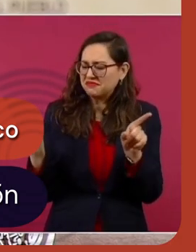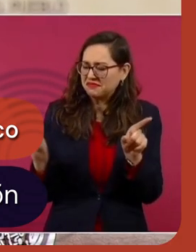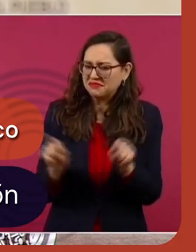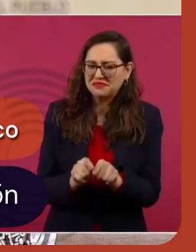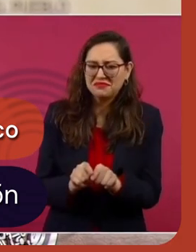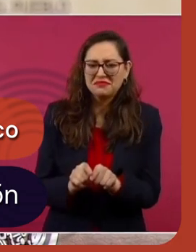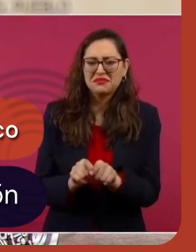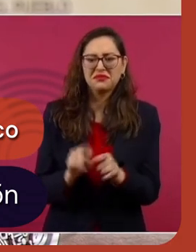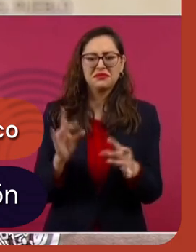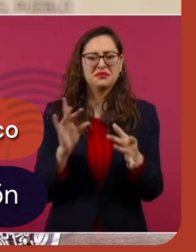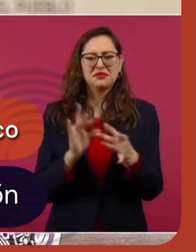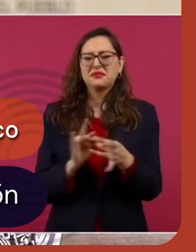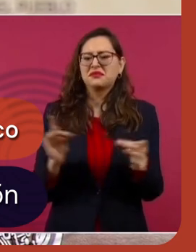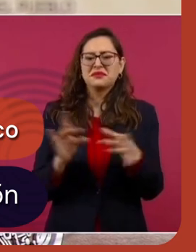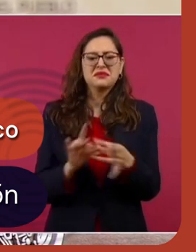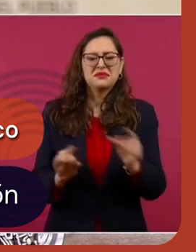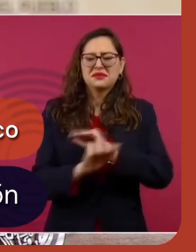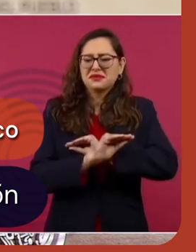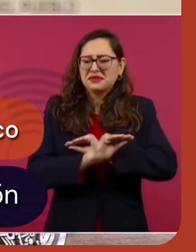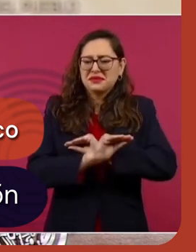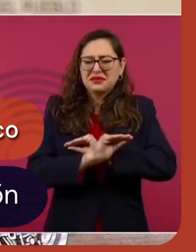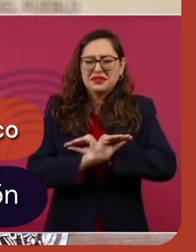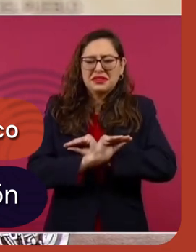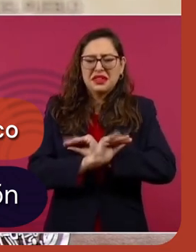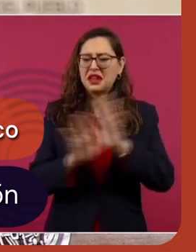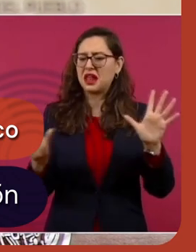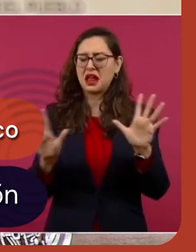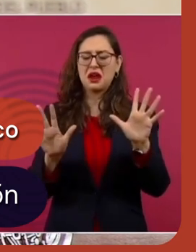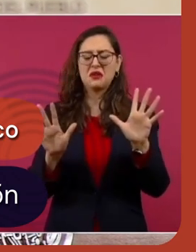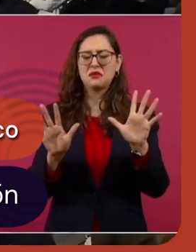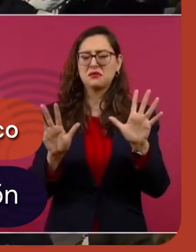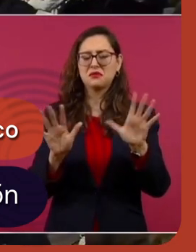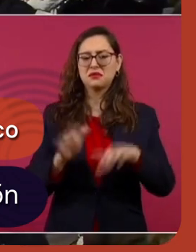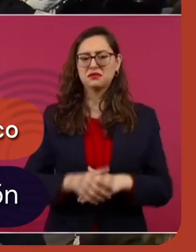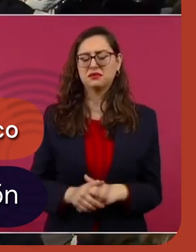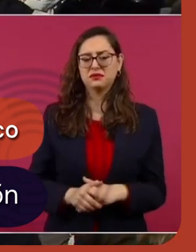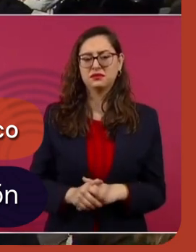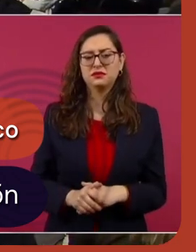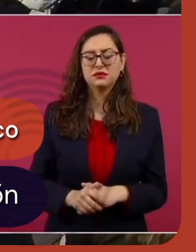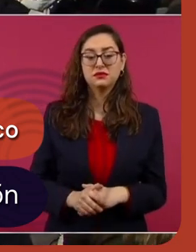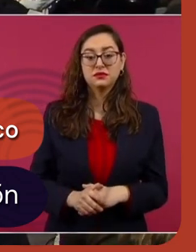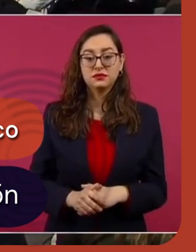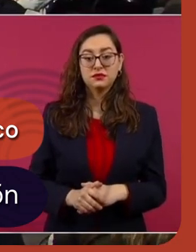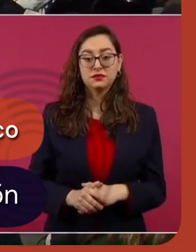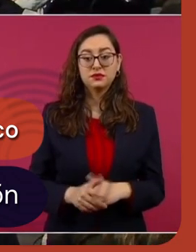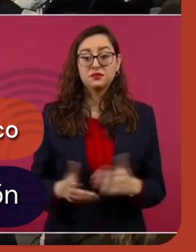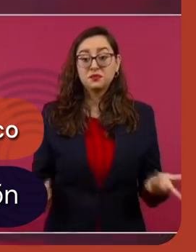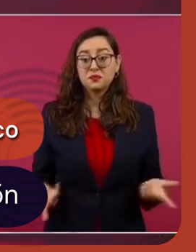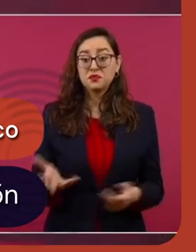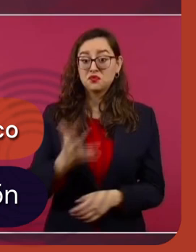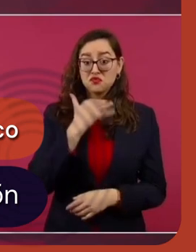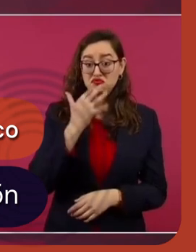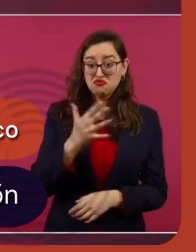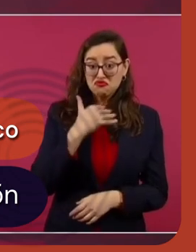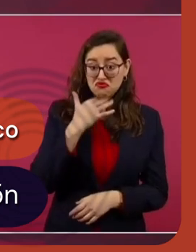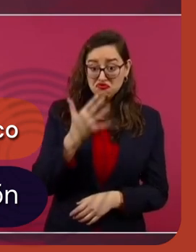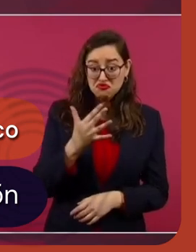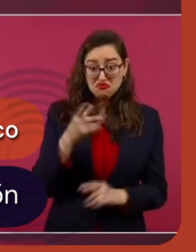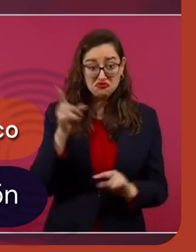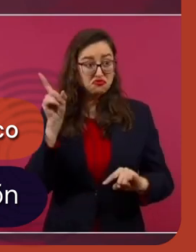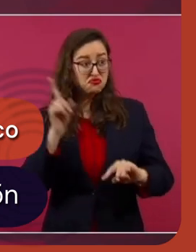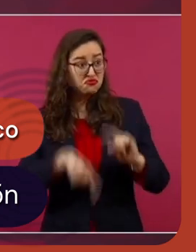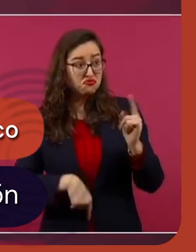lo que está pasando en la actualidad. Si no hay corrupción,